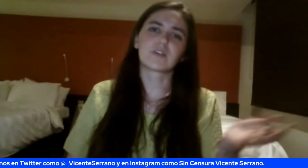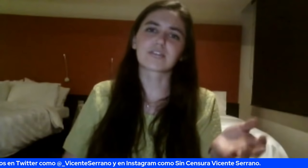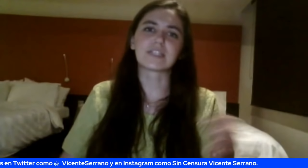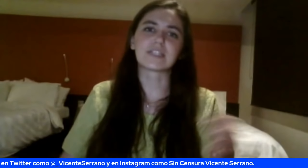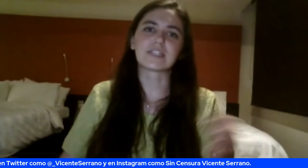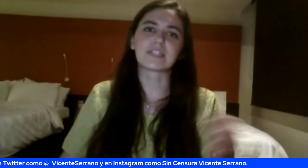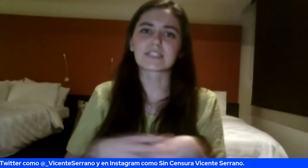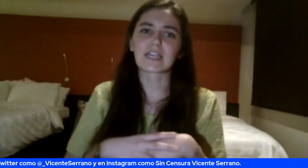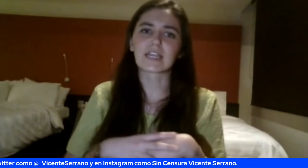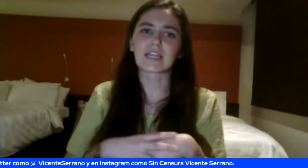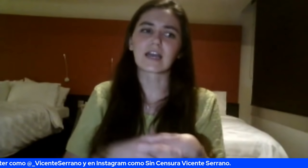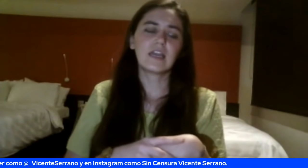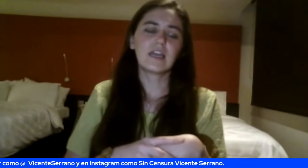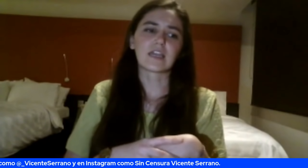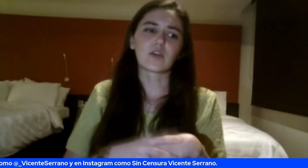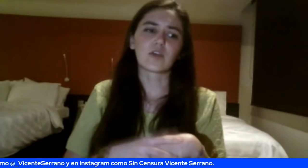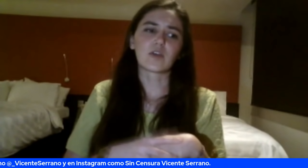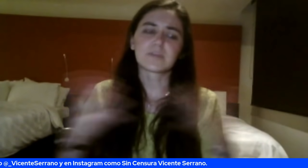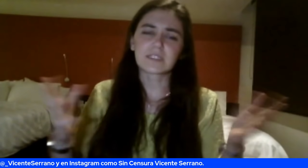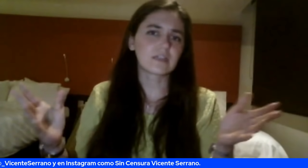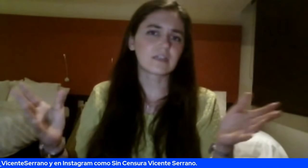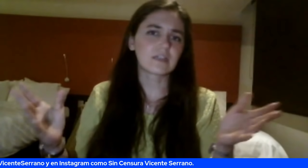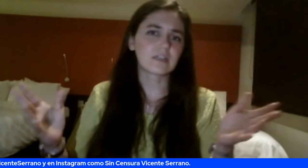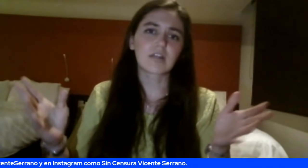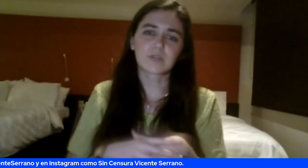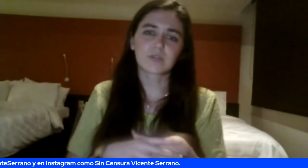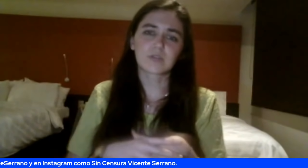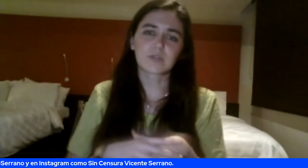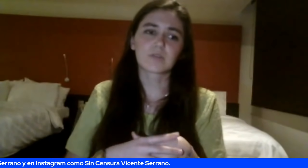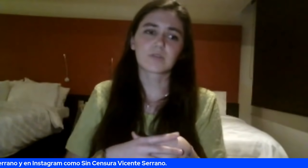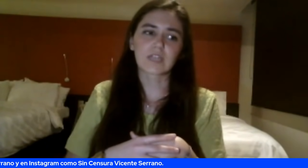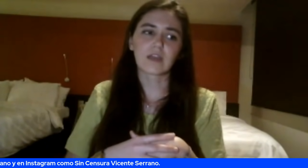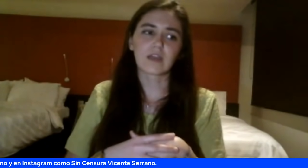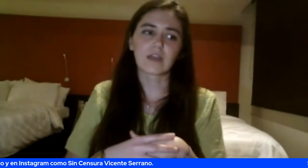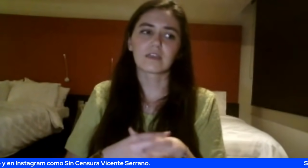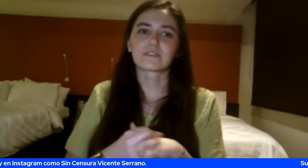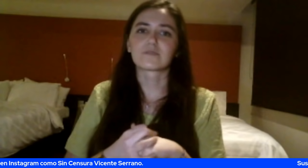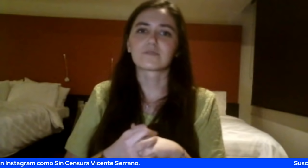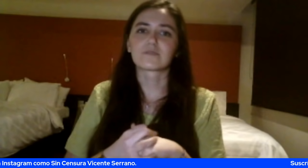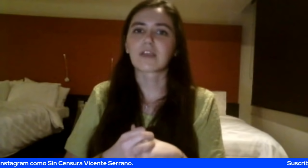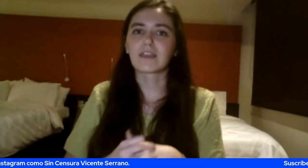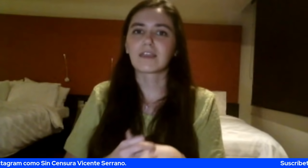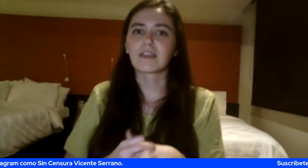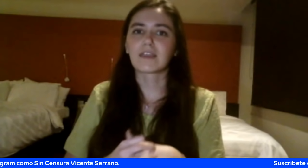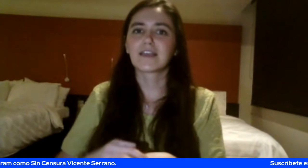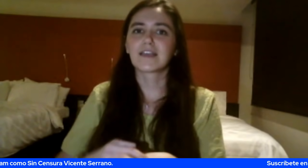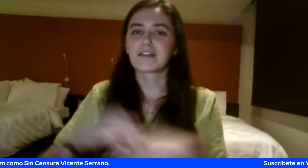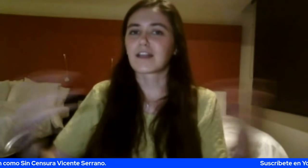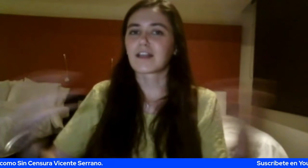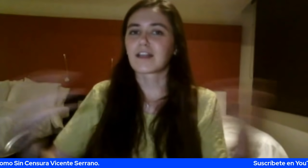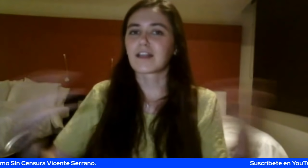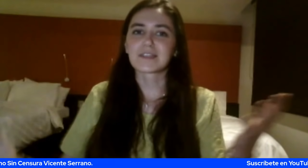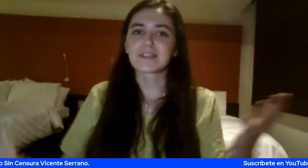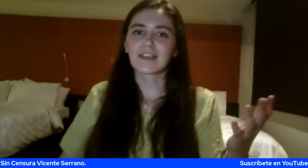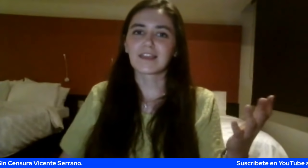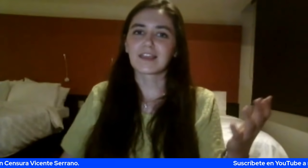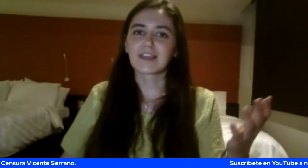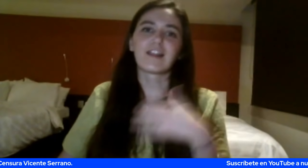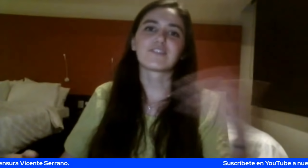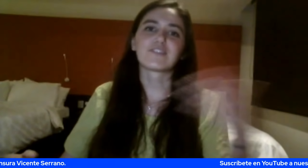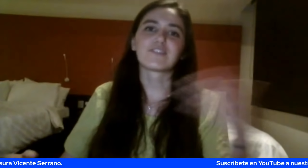terminologías políticas que hay, o más bien deciden ignorarlas porque en este punto ya uno no sabe qué es